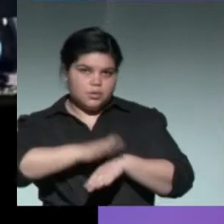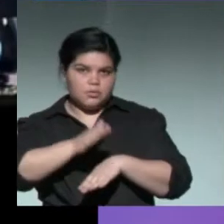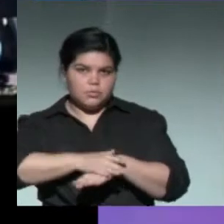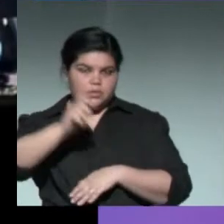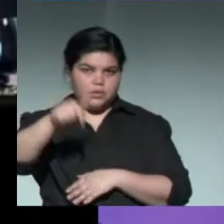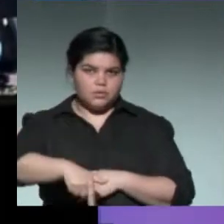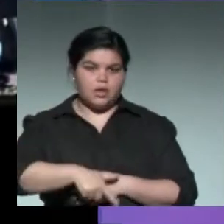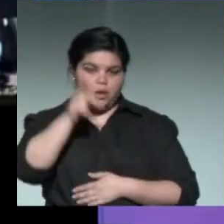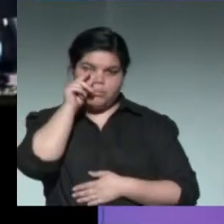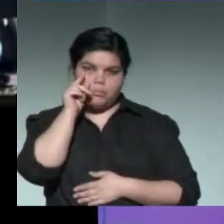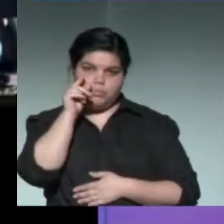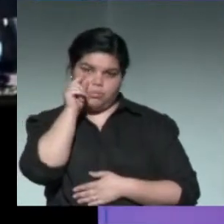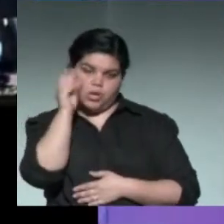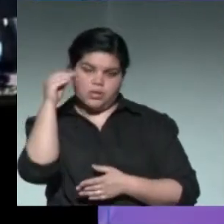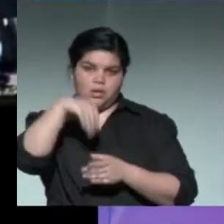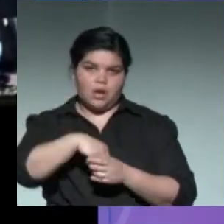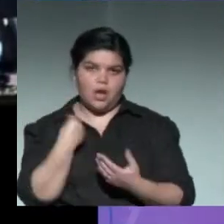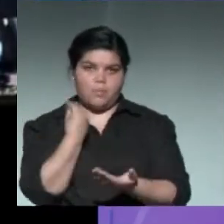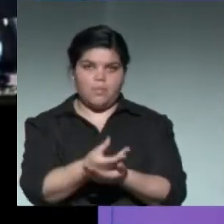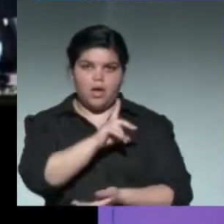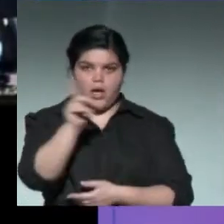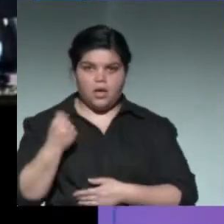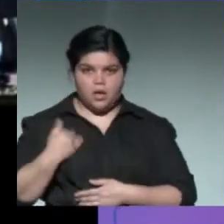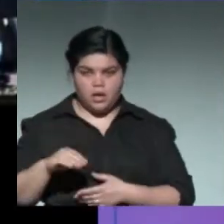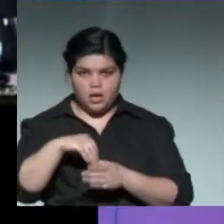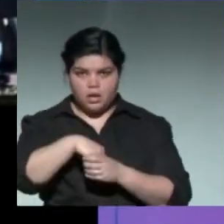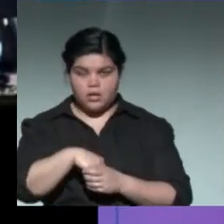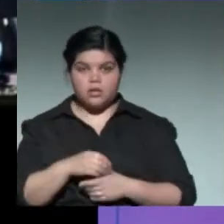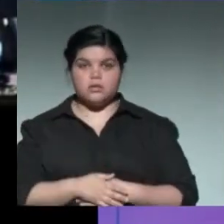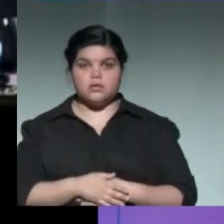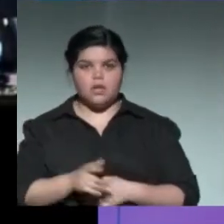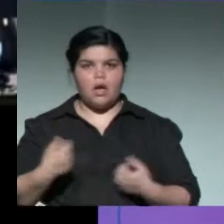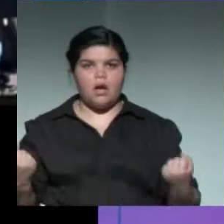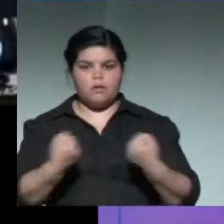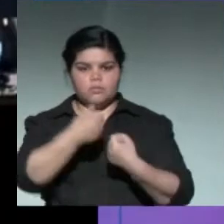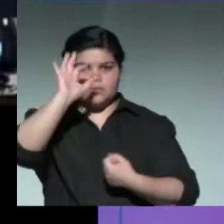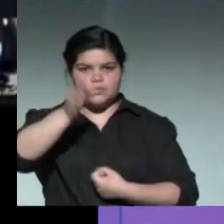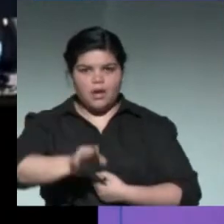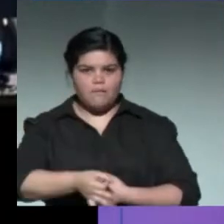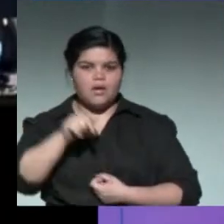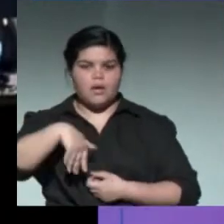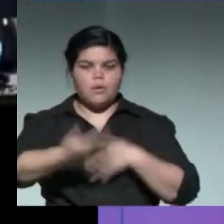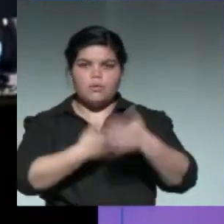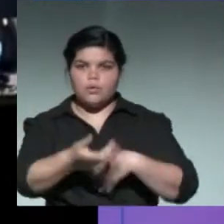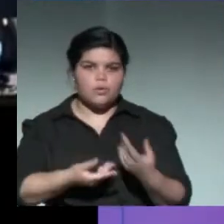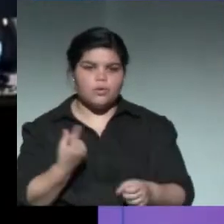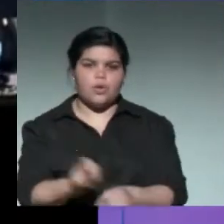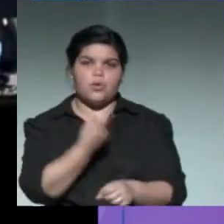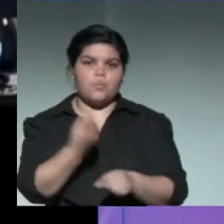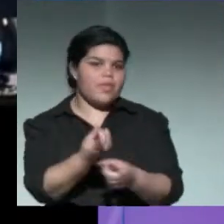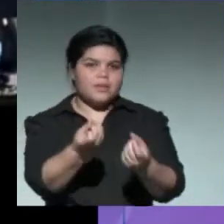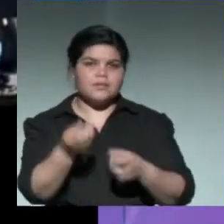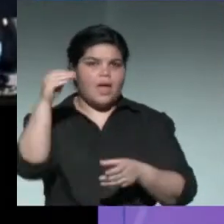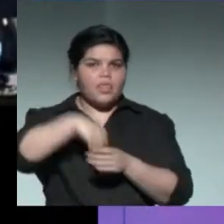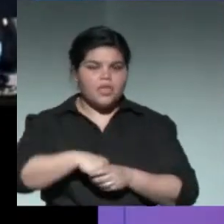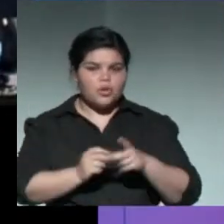en la política de nuestro país acuerdan con que la Argentina ya no puede vivir más de prestado, que tenemos que ir hacia el equilibrio de las cuentas públicas.